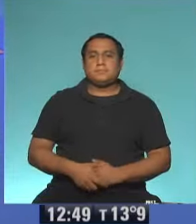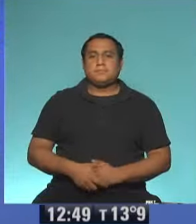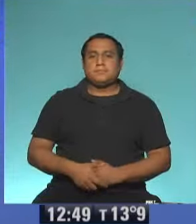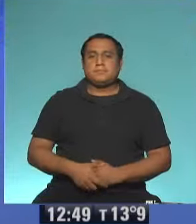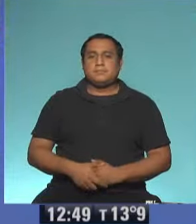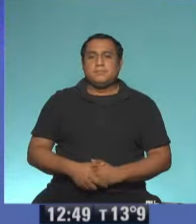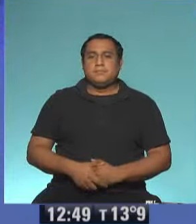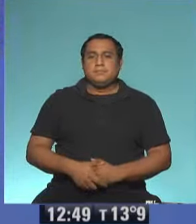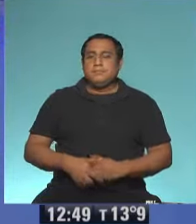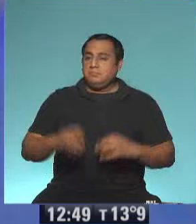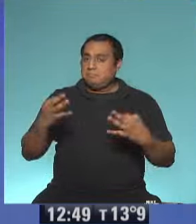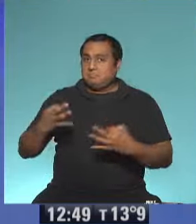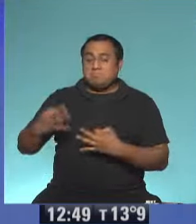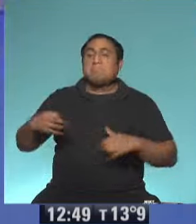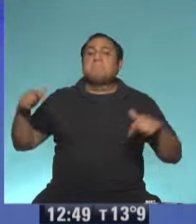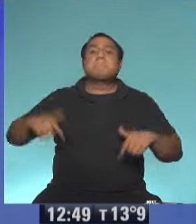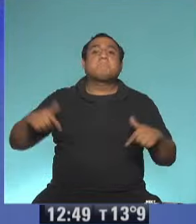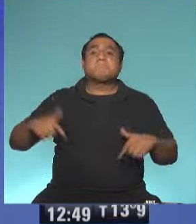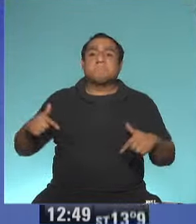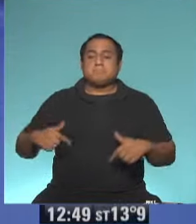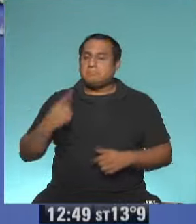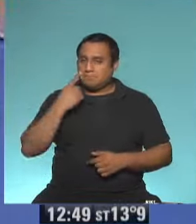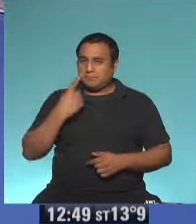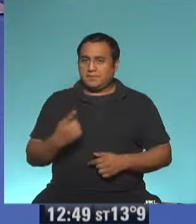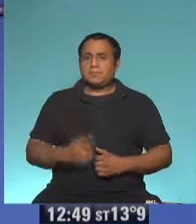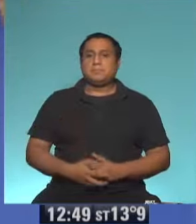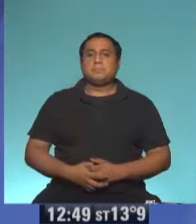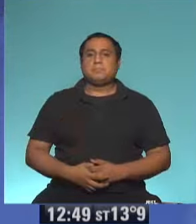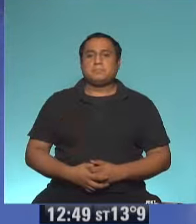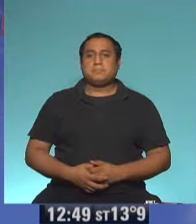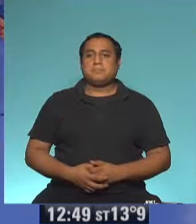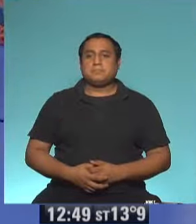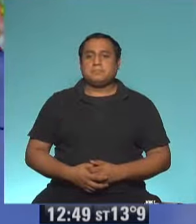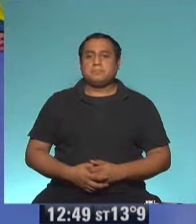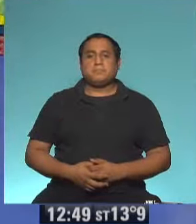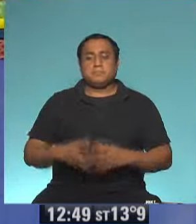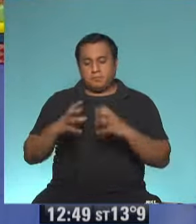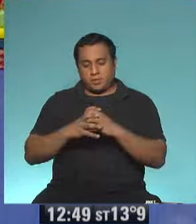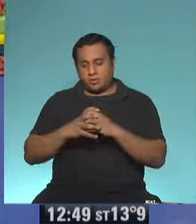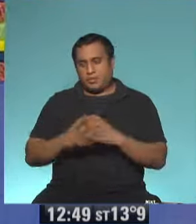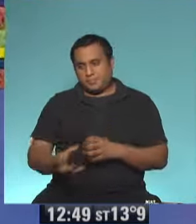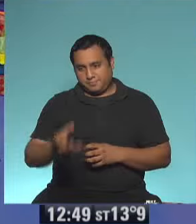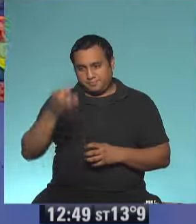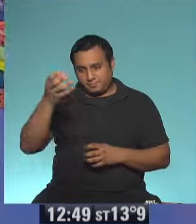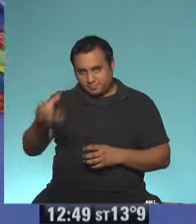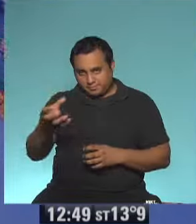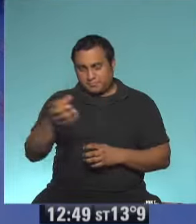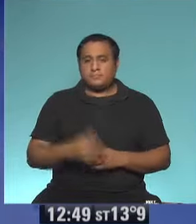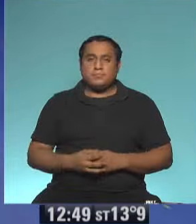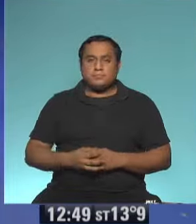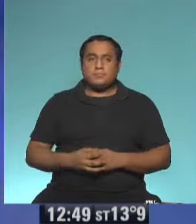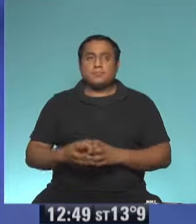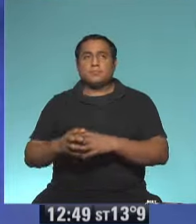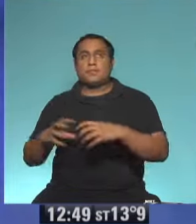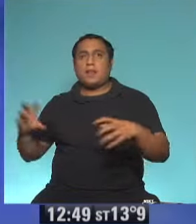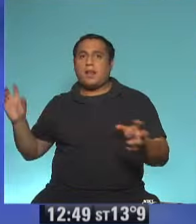Bueno, bien. Miren ahora, ¿eh? Sí. Les voy a dar una pelota. Sí. Vamos a hacer un